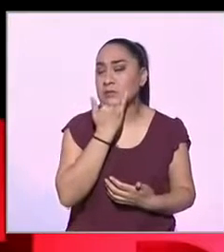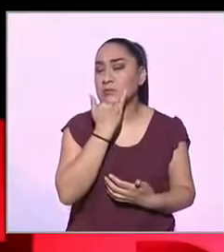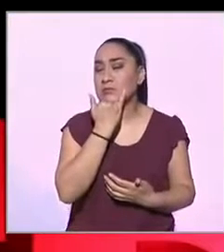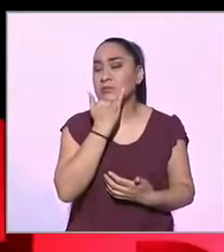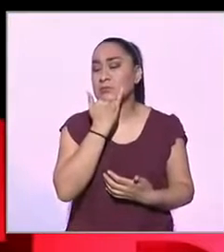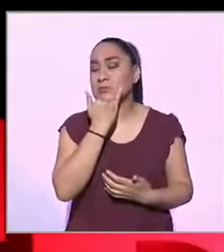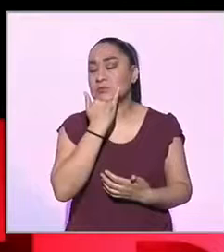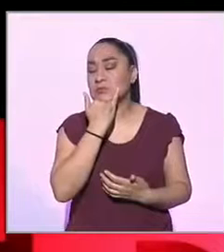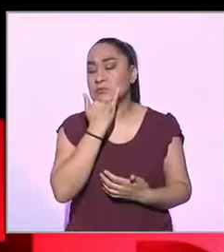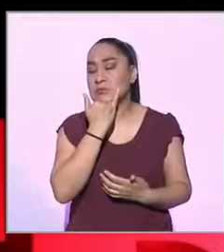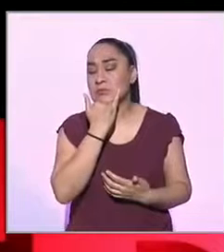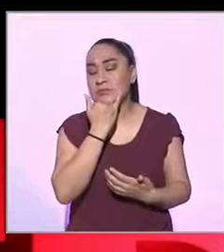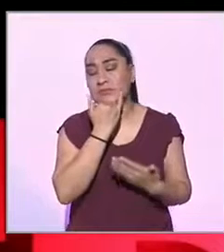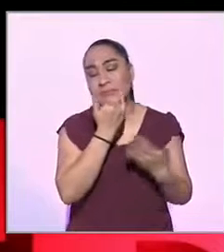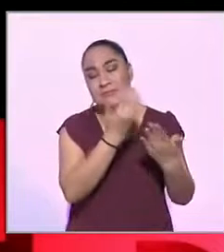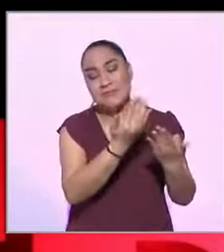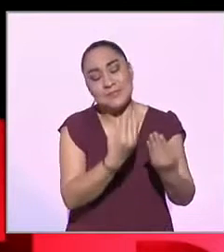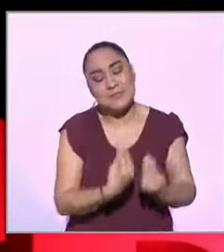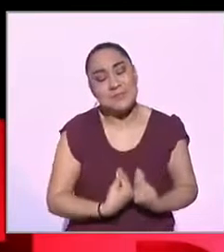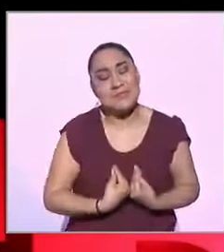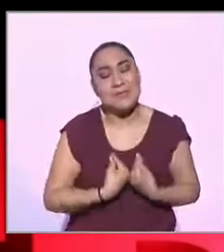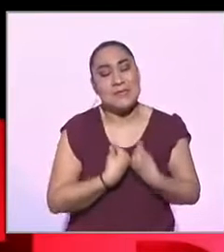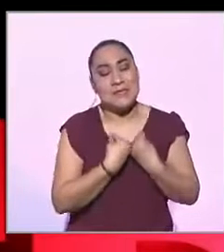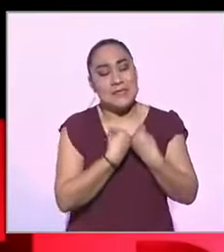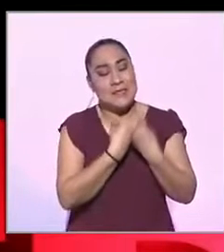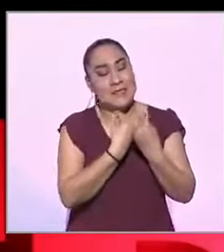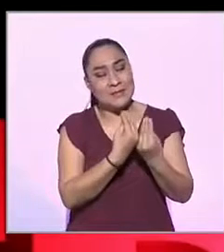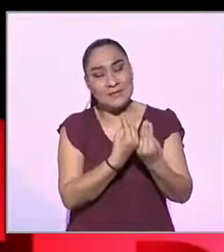vida de mi vida.